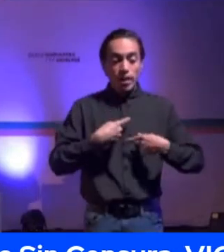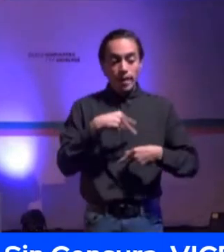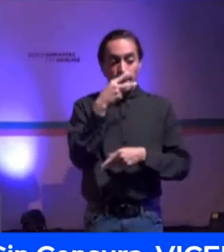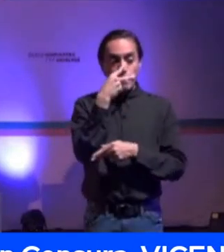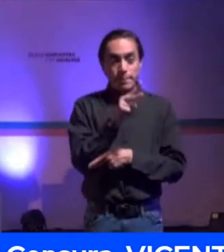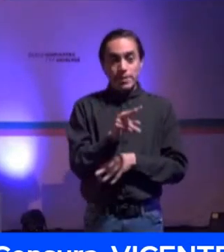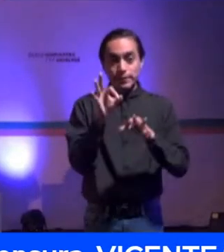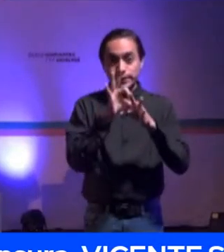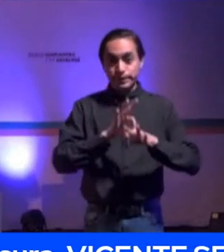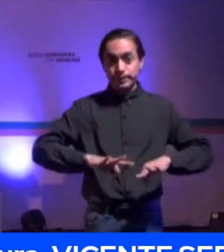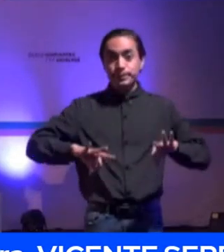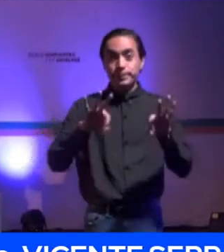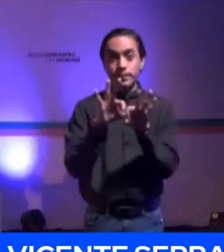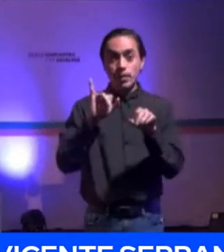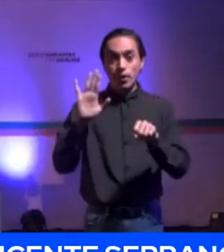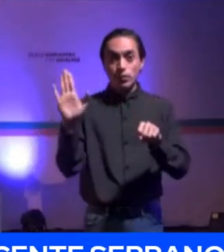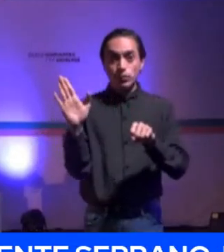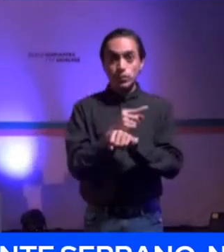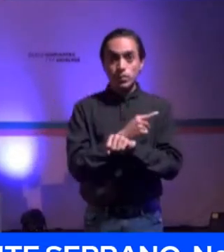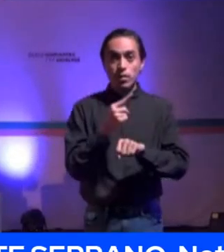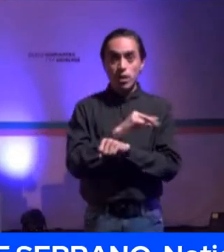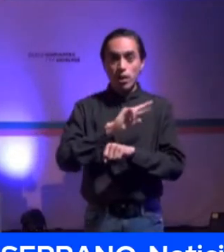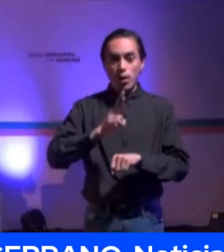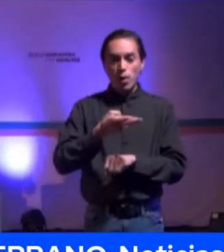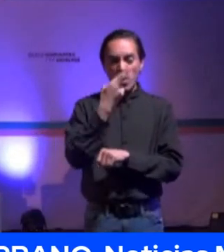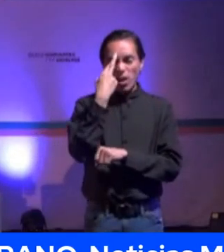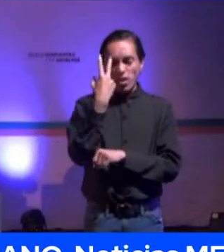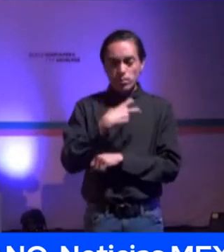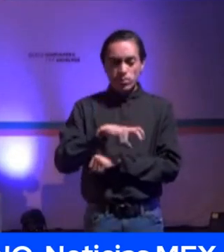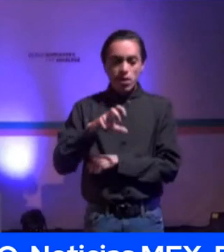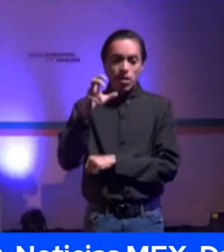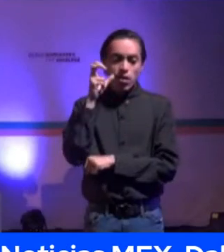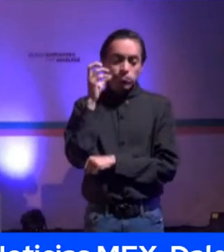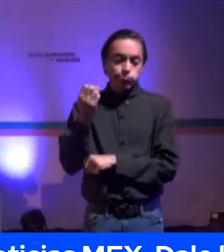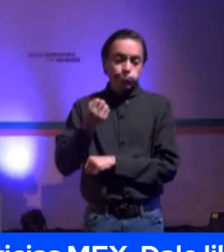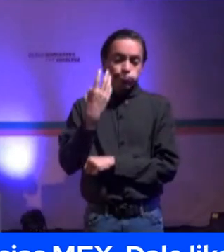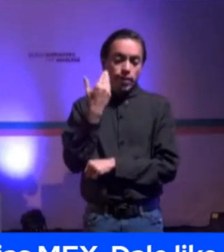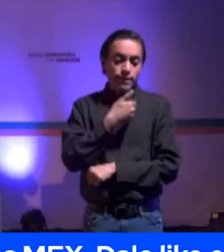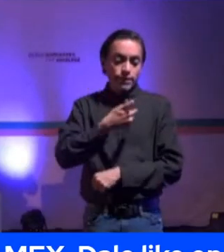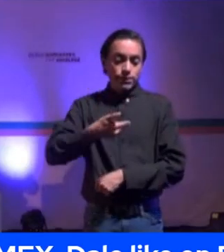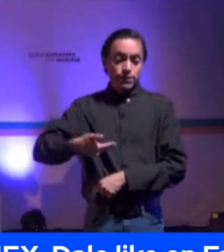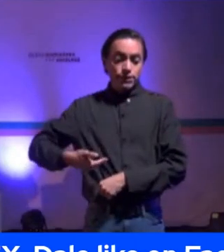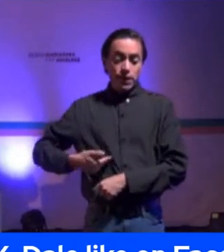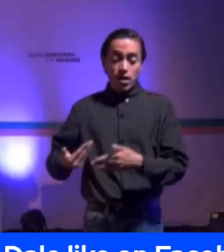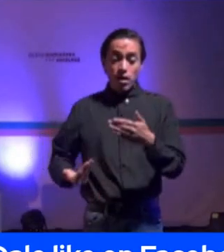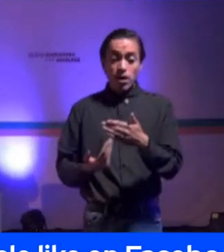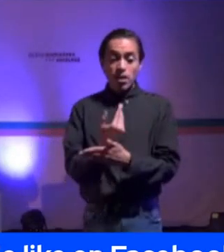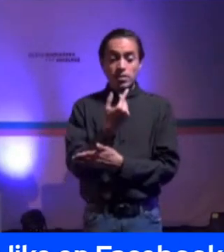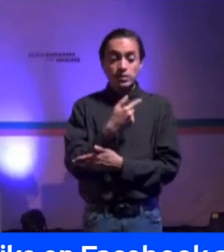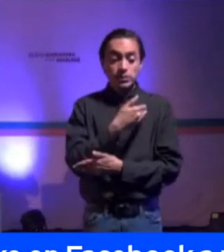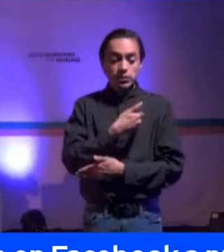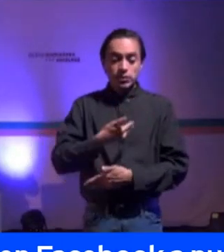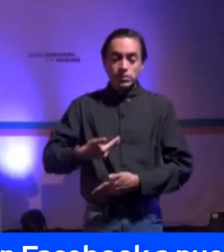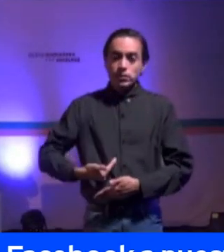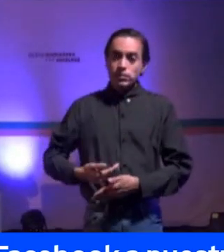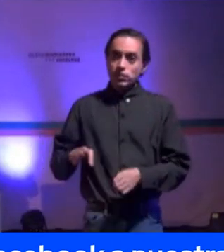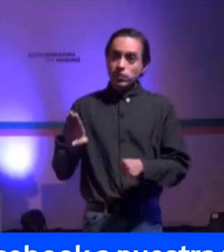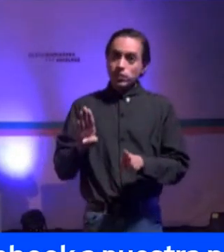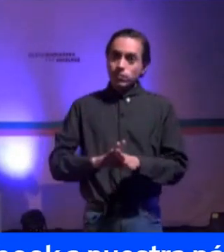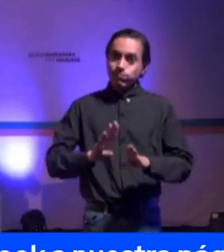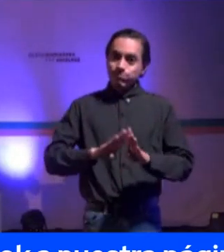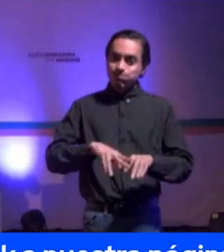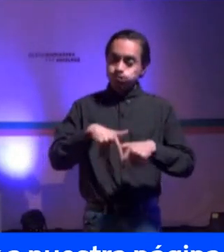deben importar, porque yo he escuchado en las mañaneras muchas veces al presidente frustrado de la